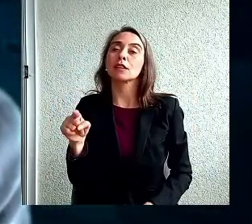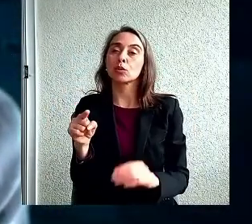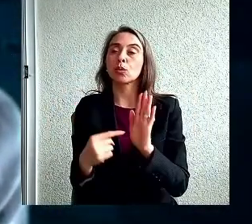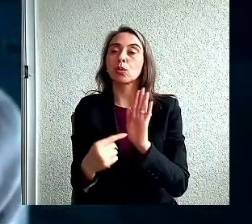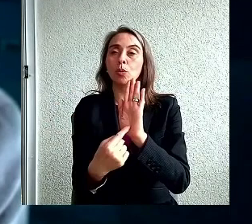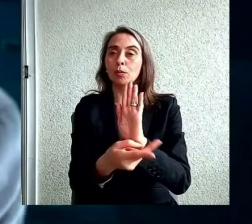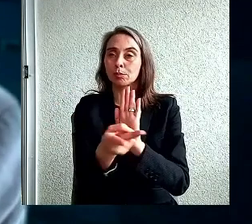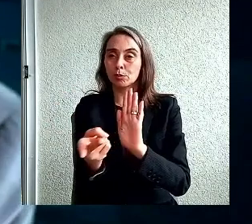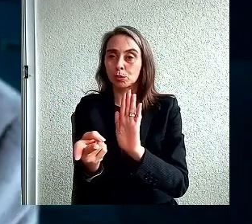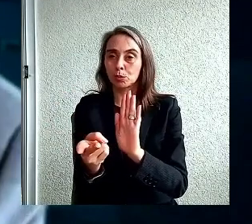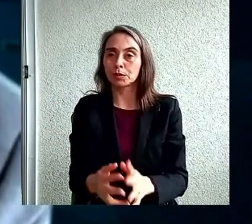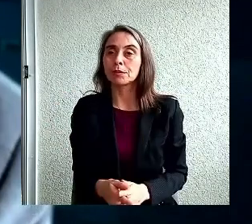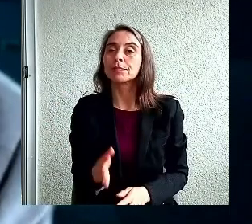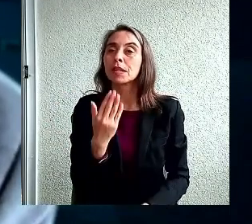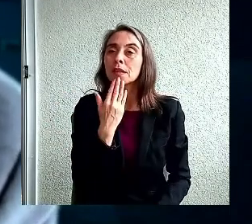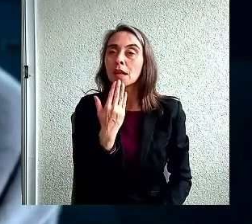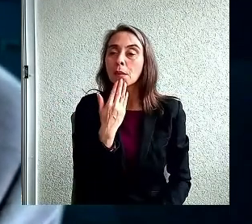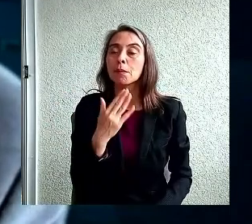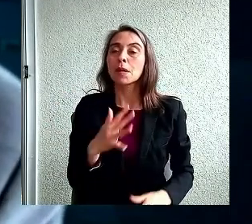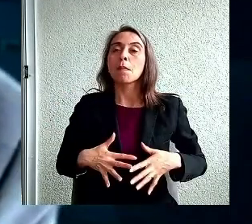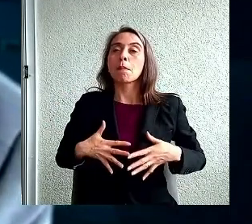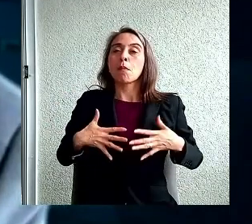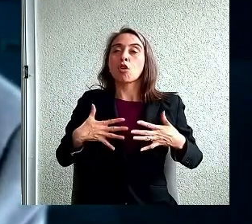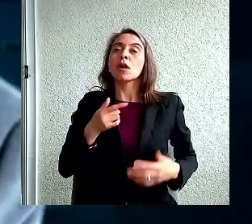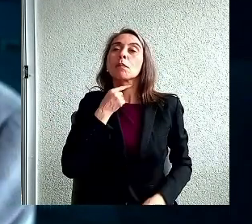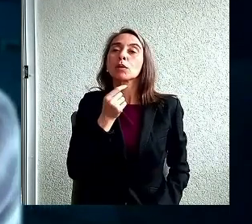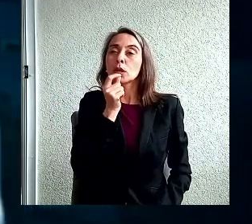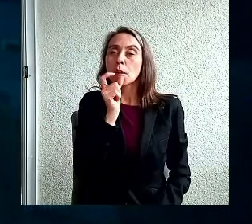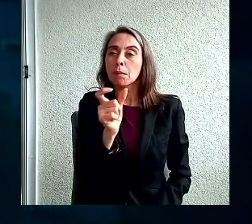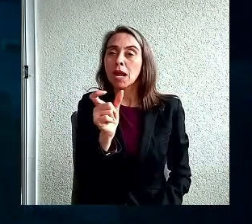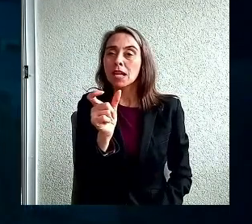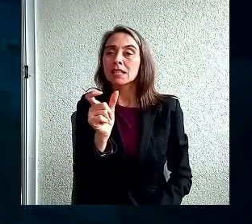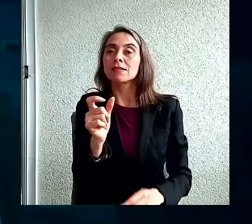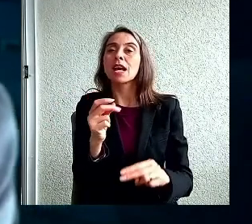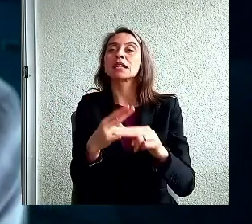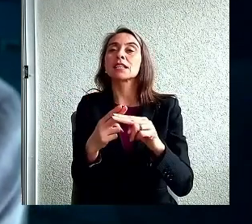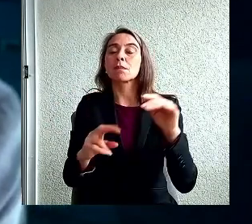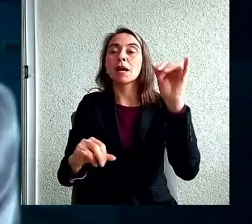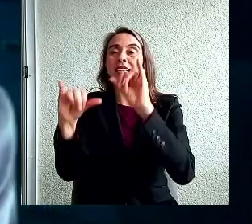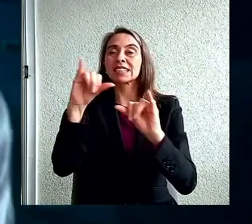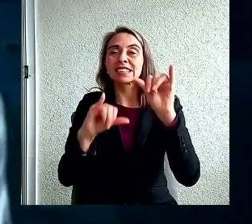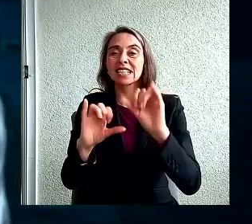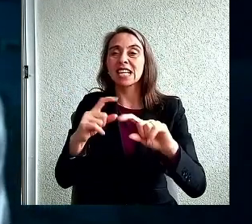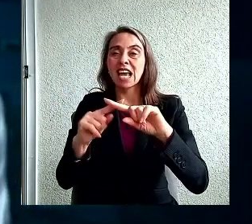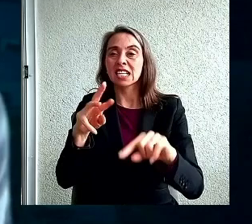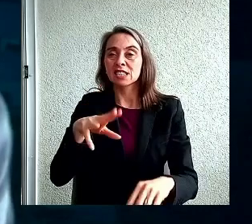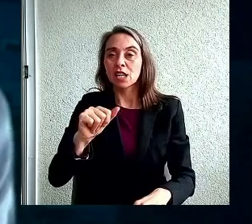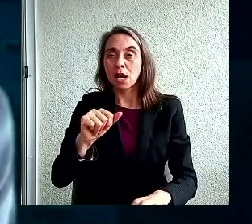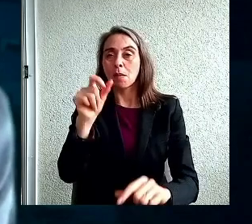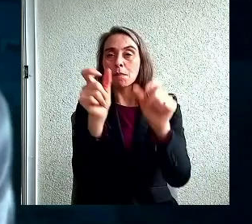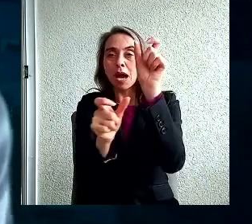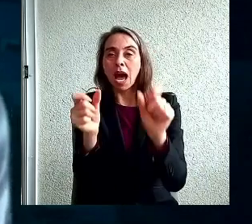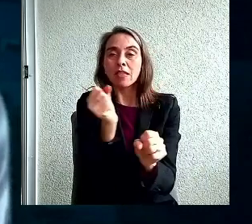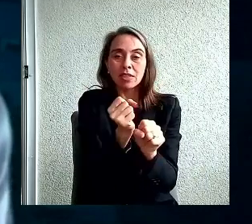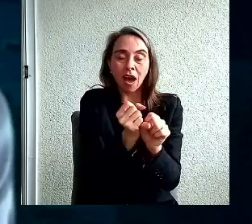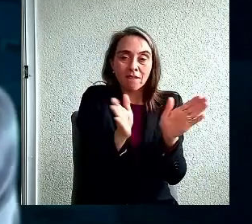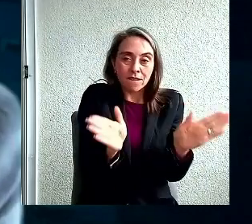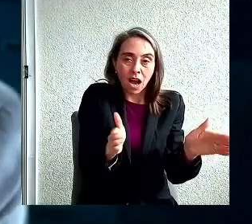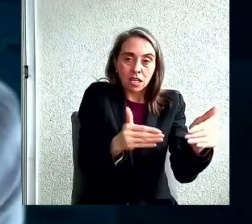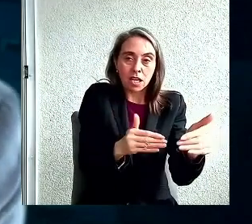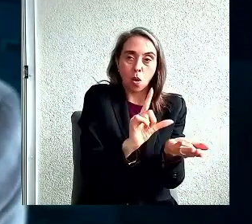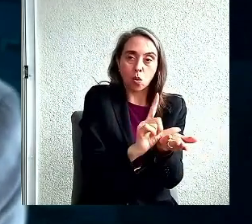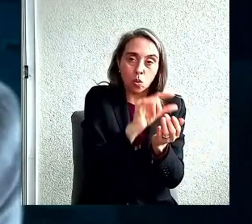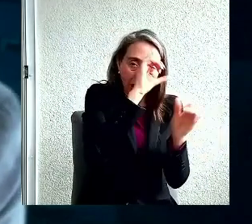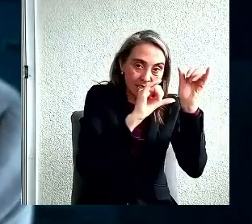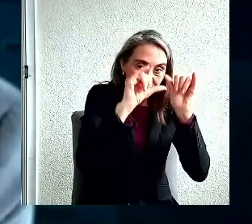laboratorio dentro de las universidades, sino que salen a terreno a contribuir. Seguro va a motivar a muchos jóvenes que están viendo tu presentación. Gracias,